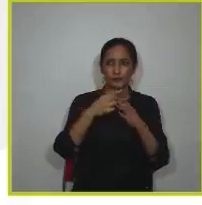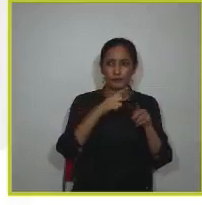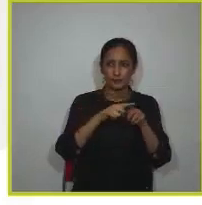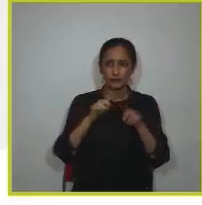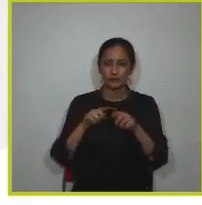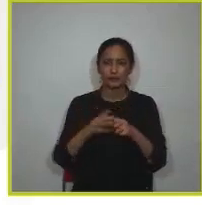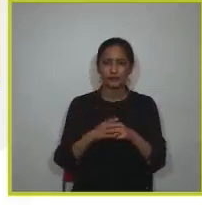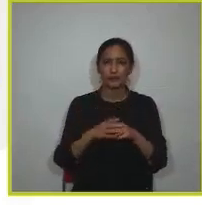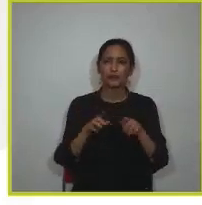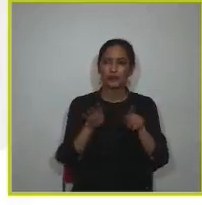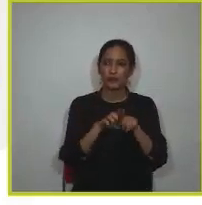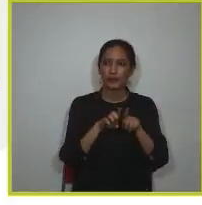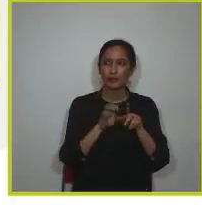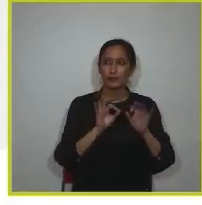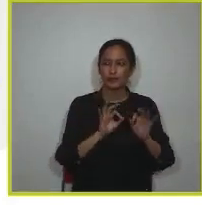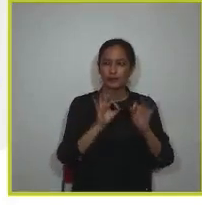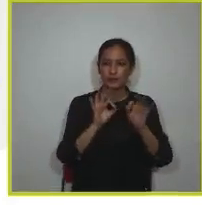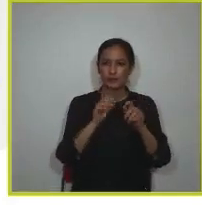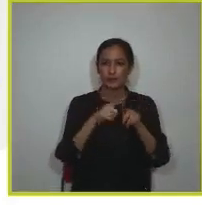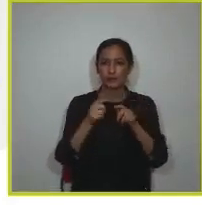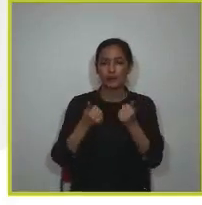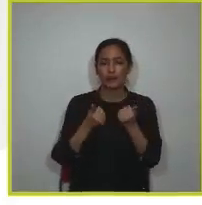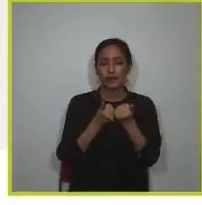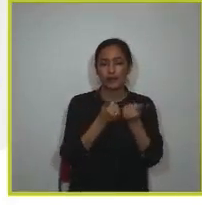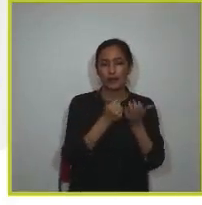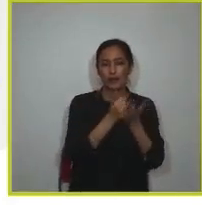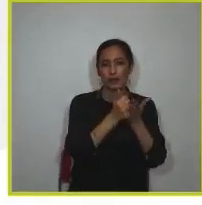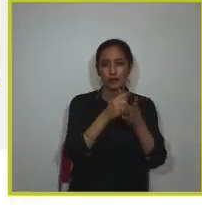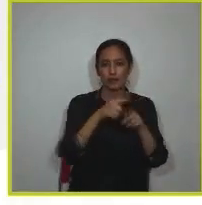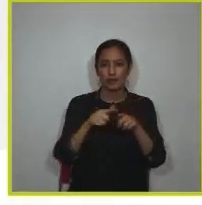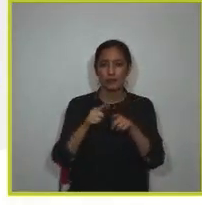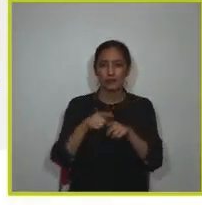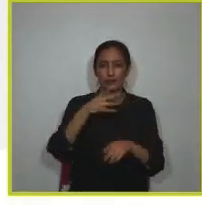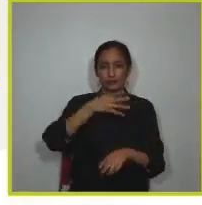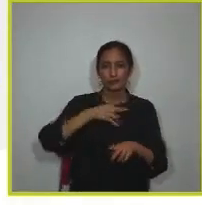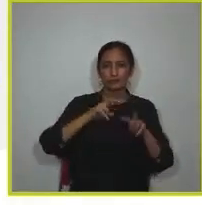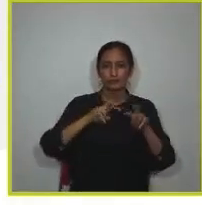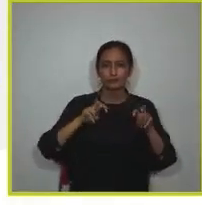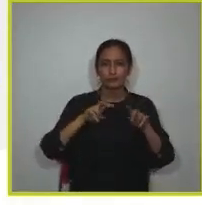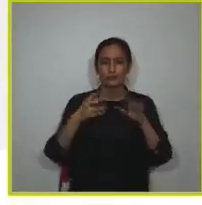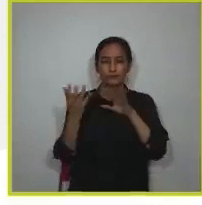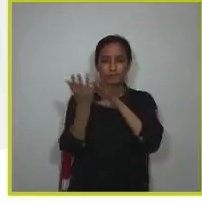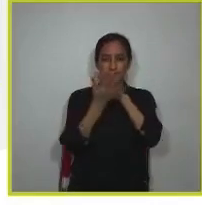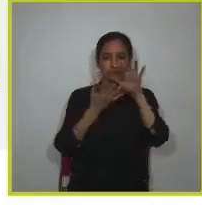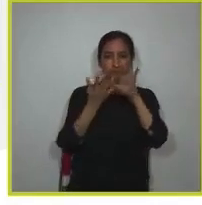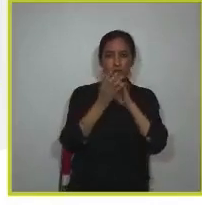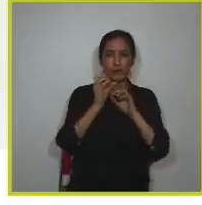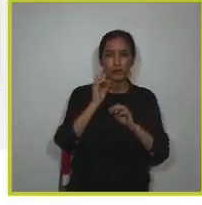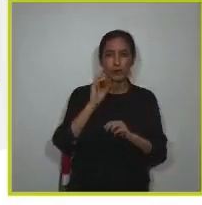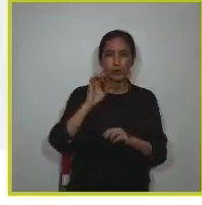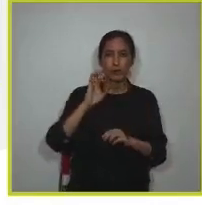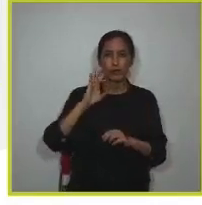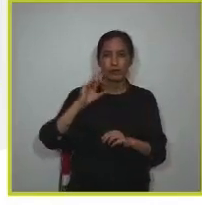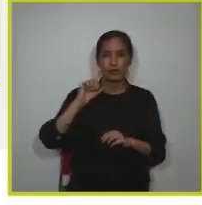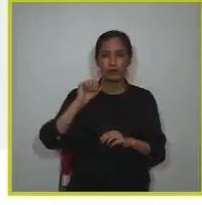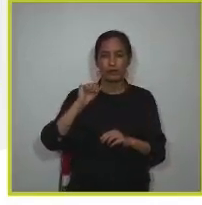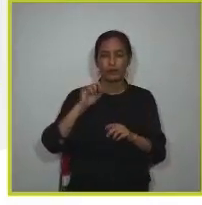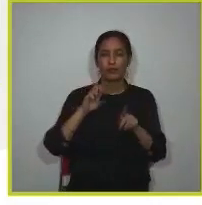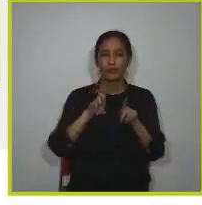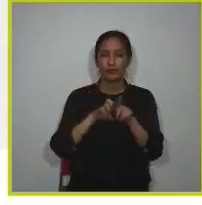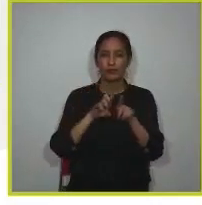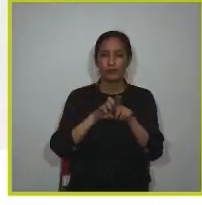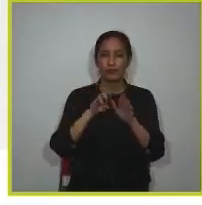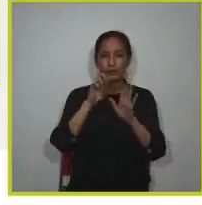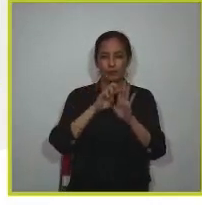en la misma que llega gracias a la colaboración del organismo de evaluación y fiscalización ambiental oefa y el programa